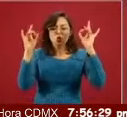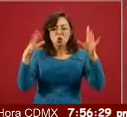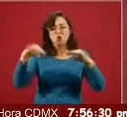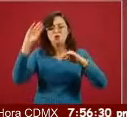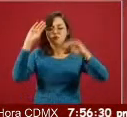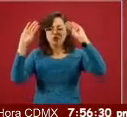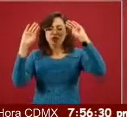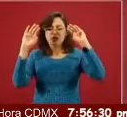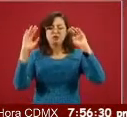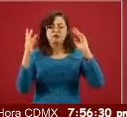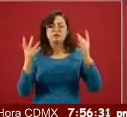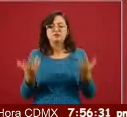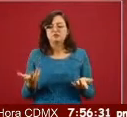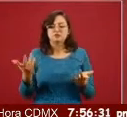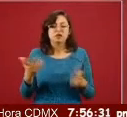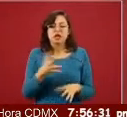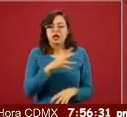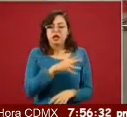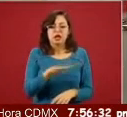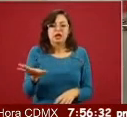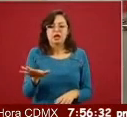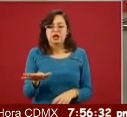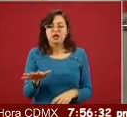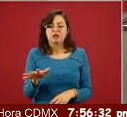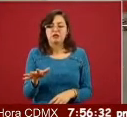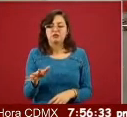fiebre y el dolor en general,